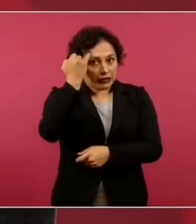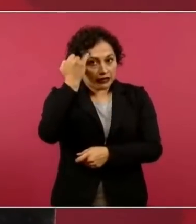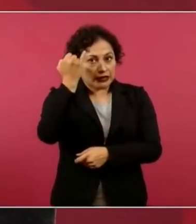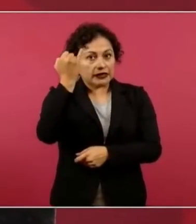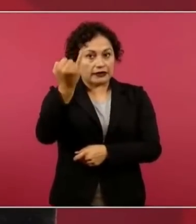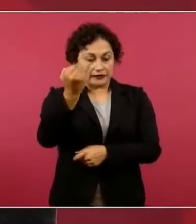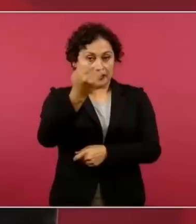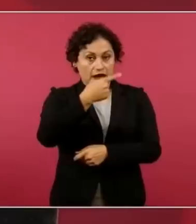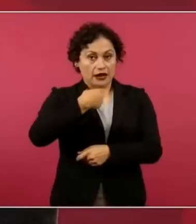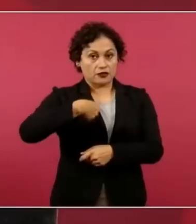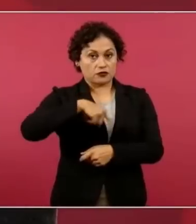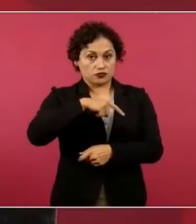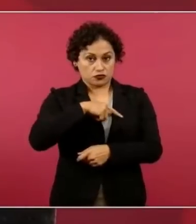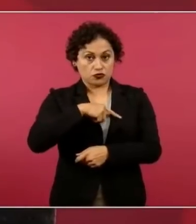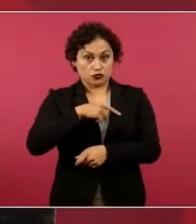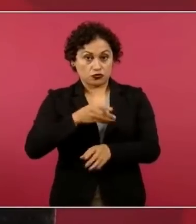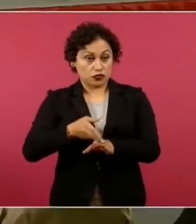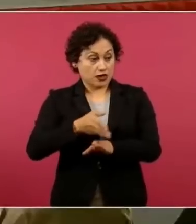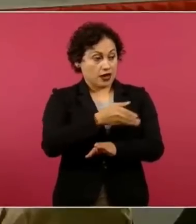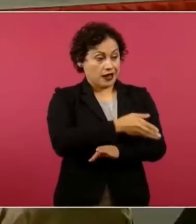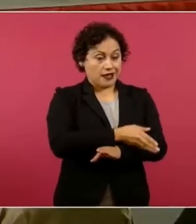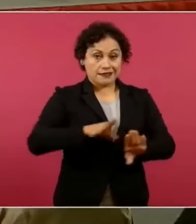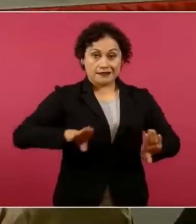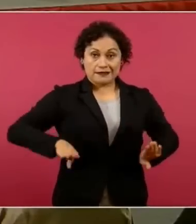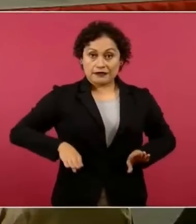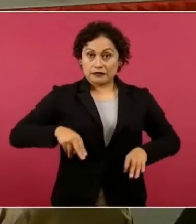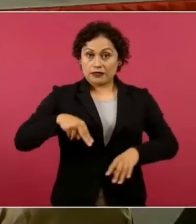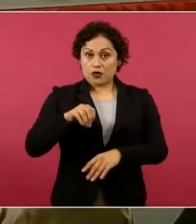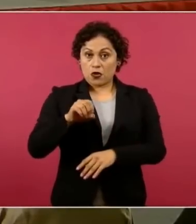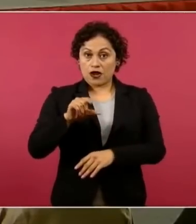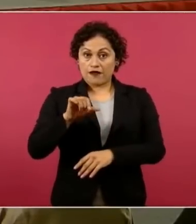con las fórmulas neoliberales,